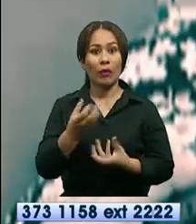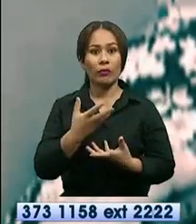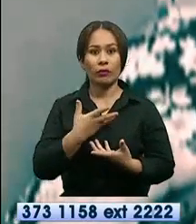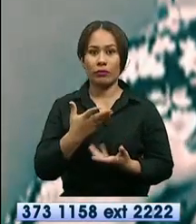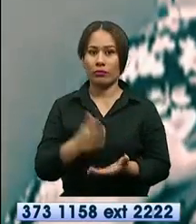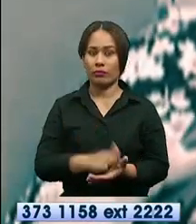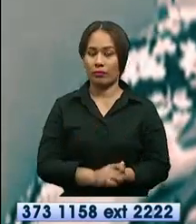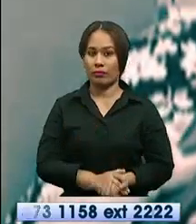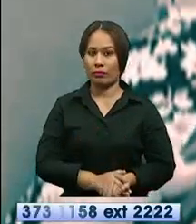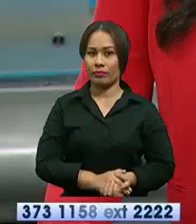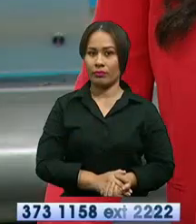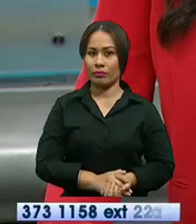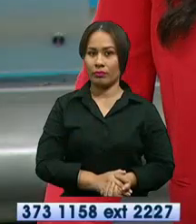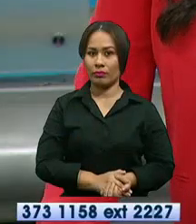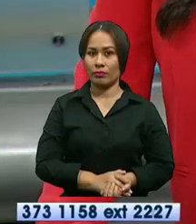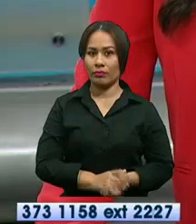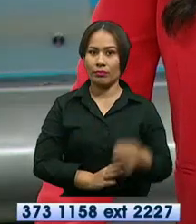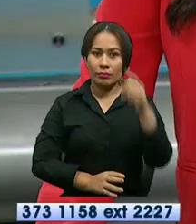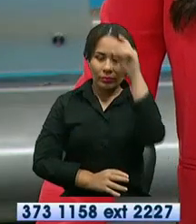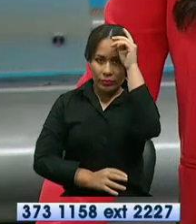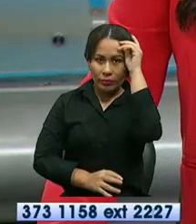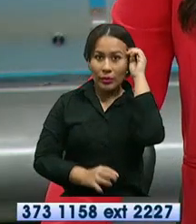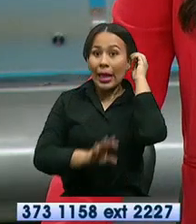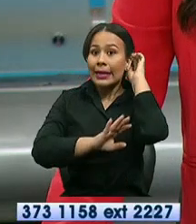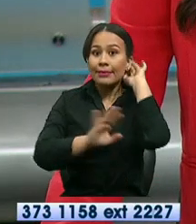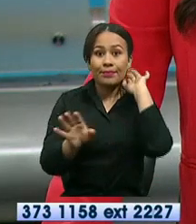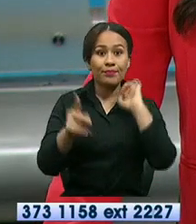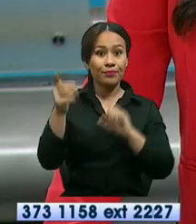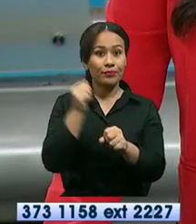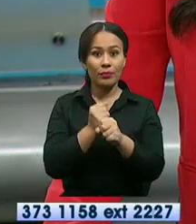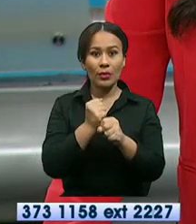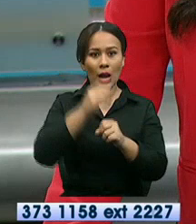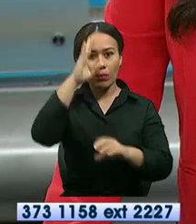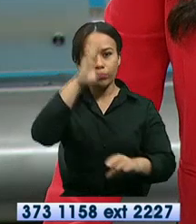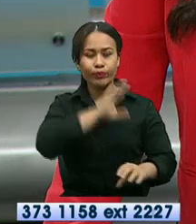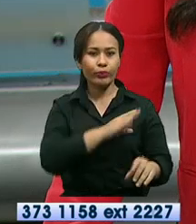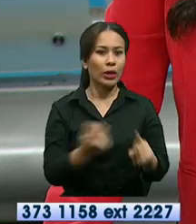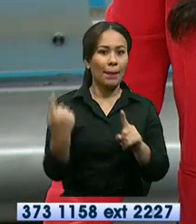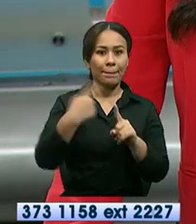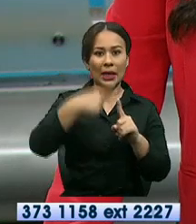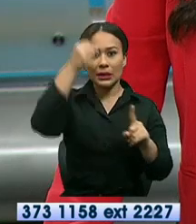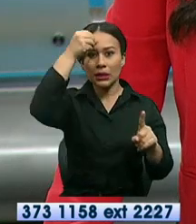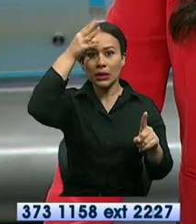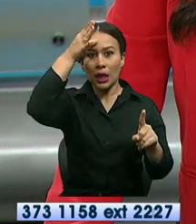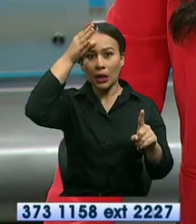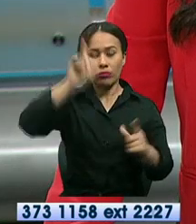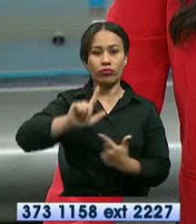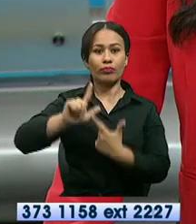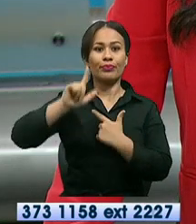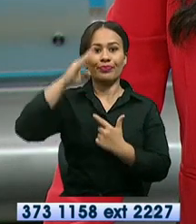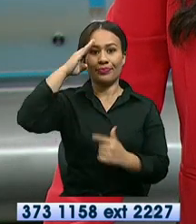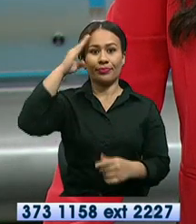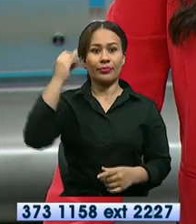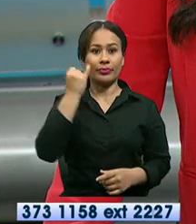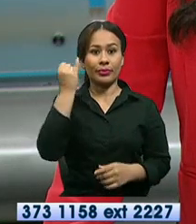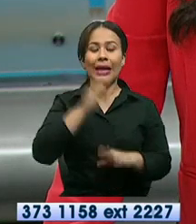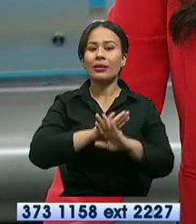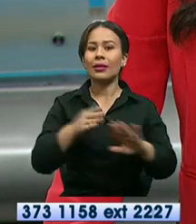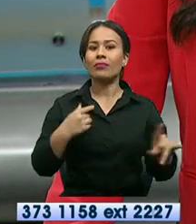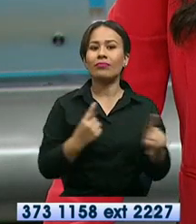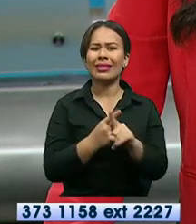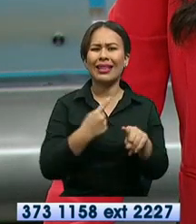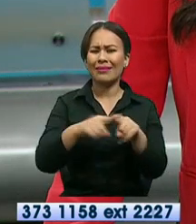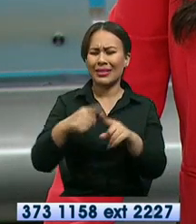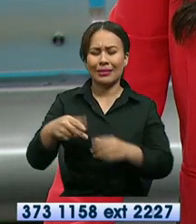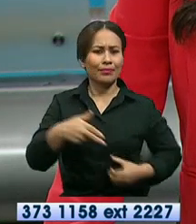Roselena Vascones. Un operativo combinado entre la policía e inteligencia militar permitió el decomiso de varias armas